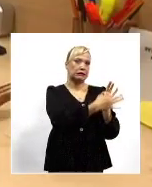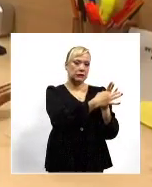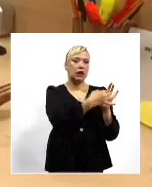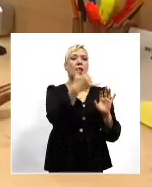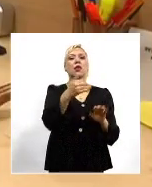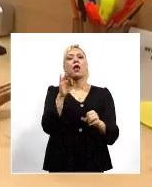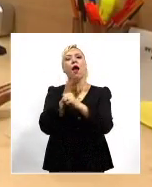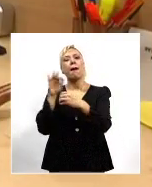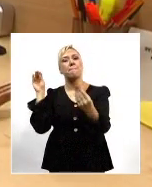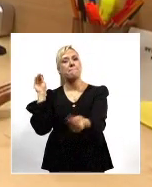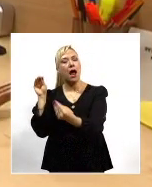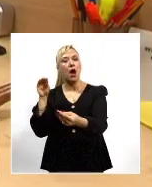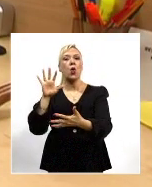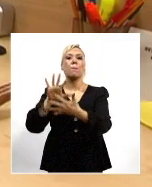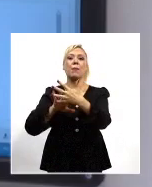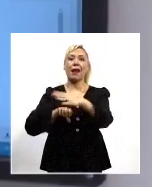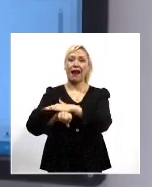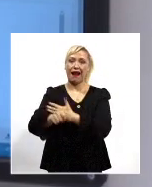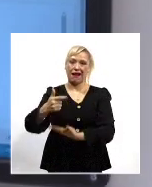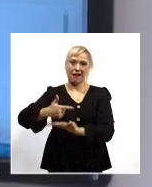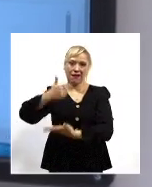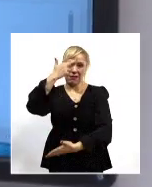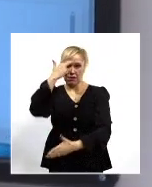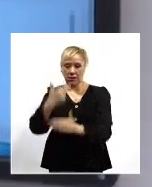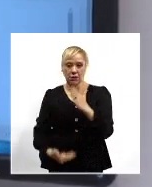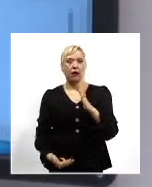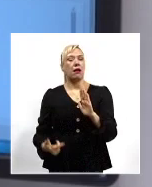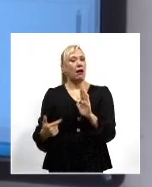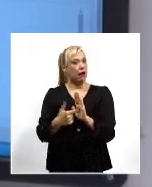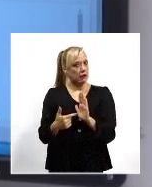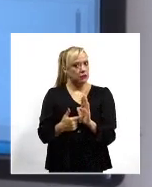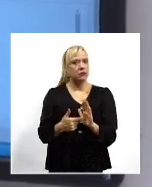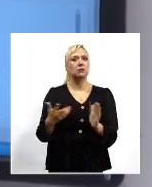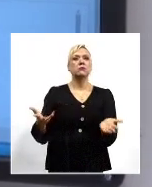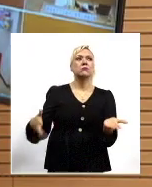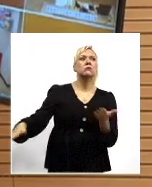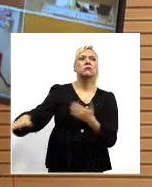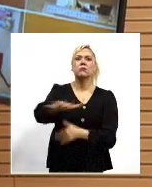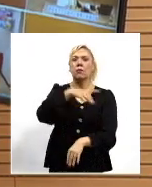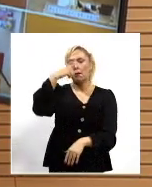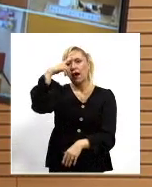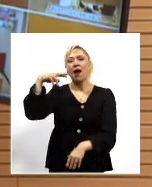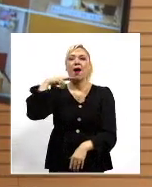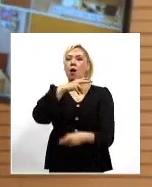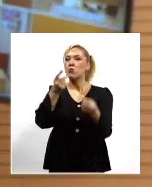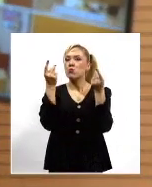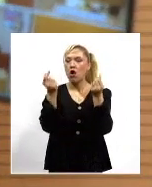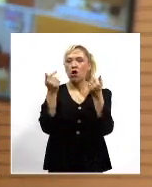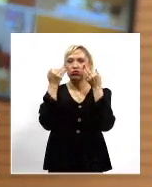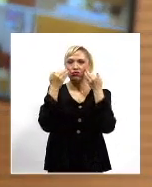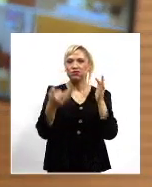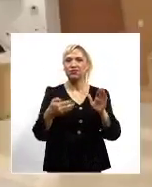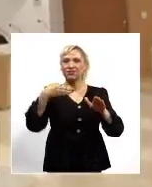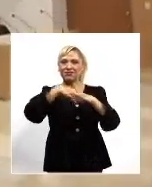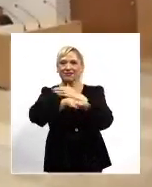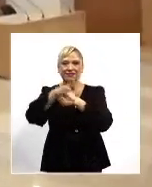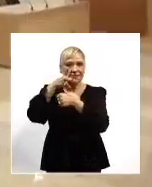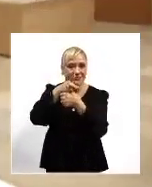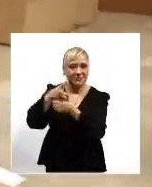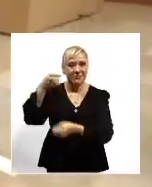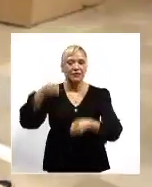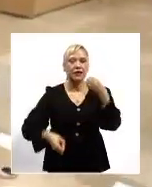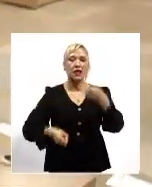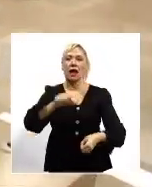materia de amparo penal. Su uso por los actuales operadores del sistema ayudará a agilizar las audiencias orales en los centros de justicia